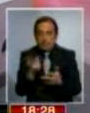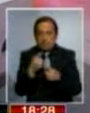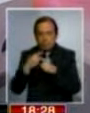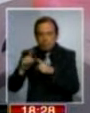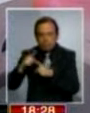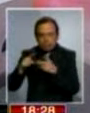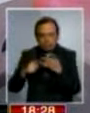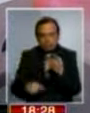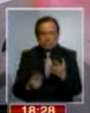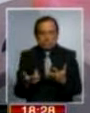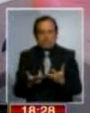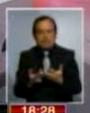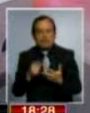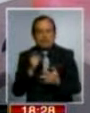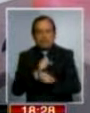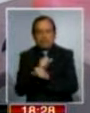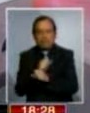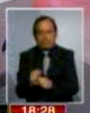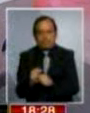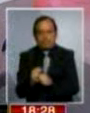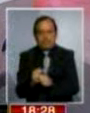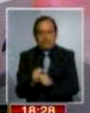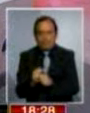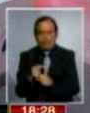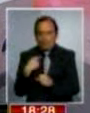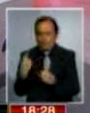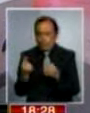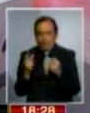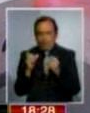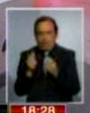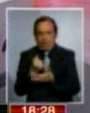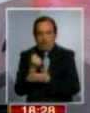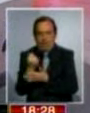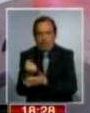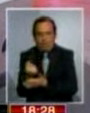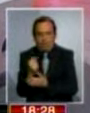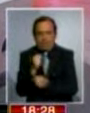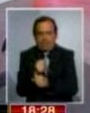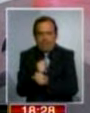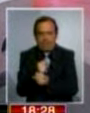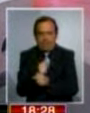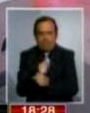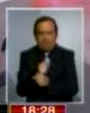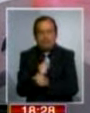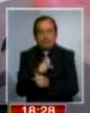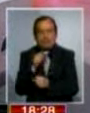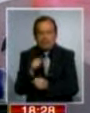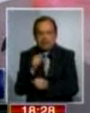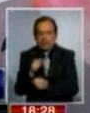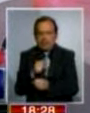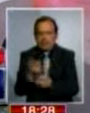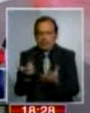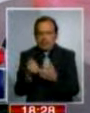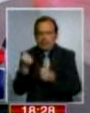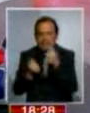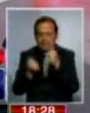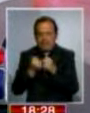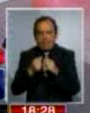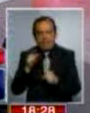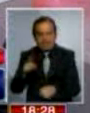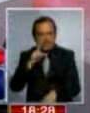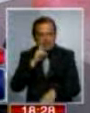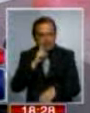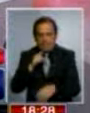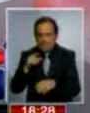de factores que incide en que no fue posible tener todo el equipo necesario para hacer ese traslado. Pero para eso habría que tener vehículos de gendarmería